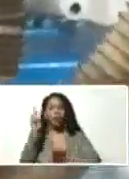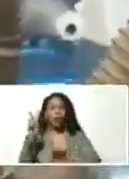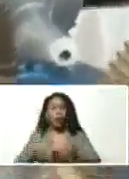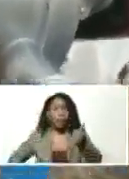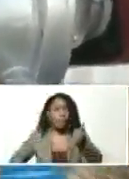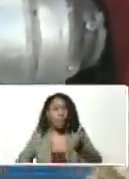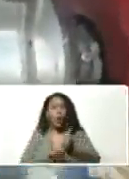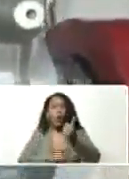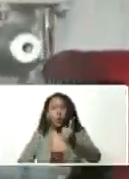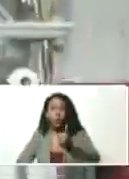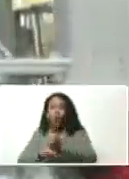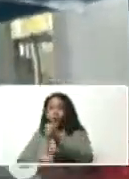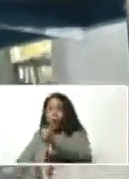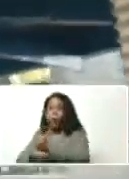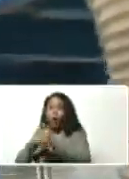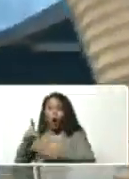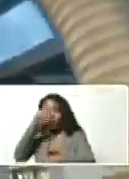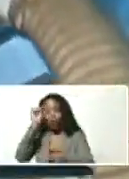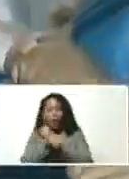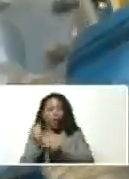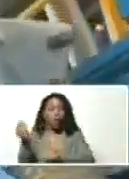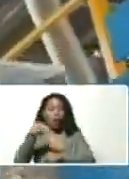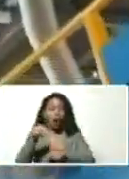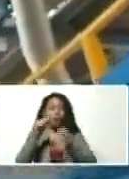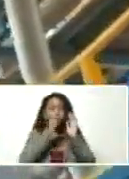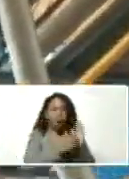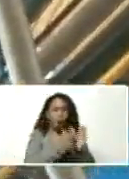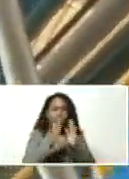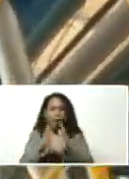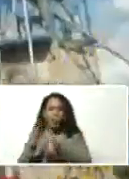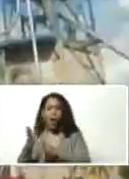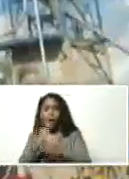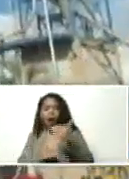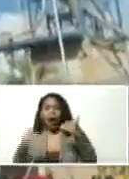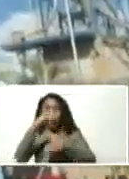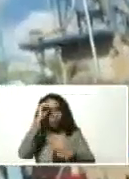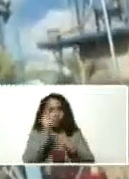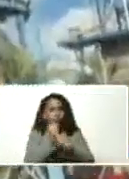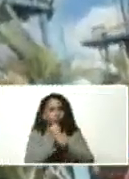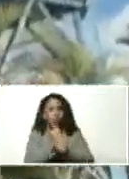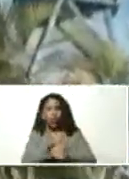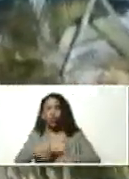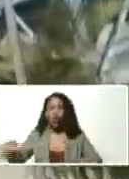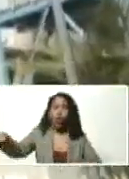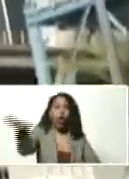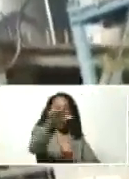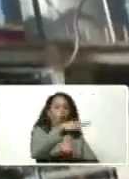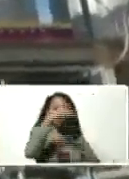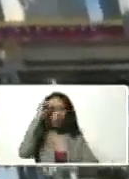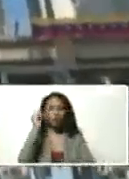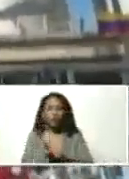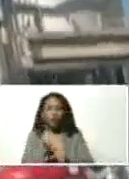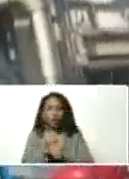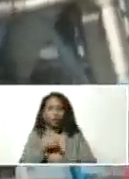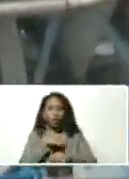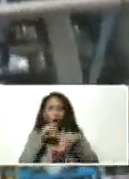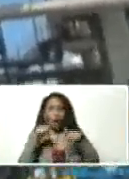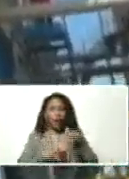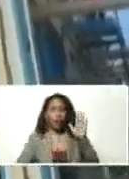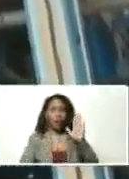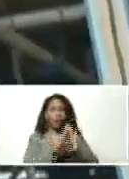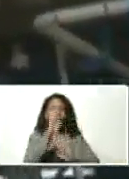impulsado, quien ha sido un trabajador más en la organización y en el alto desempeño que han tenido todos nuestros trabajadores. Nosotros aquí hemos